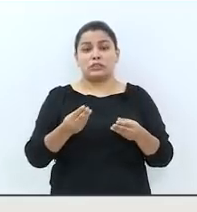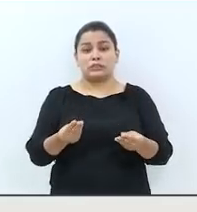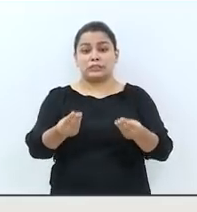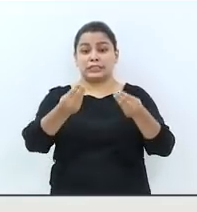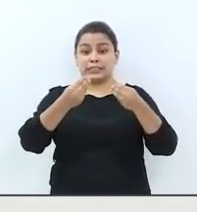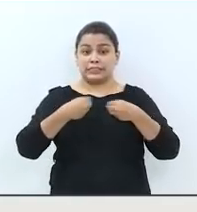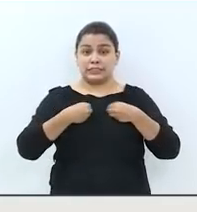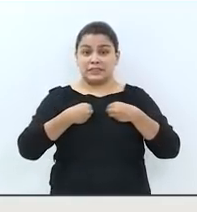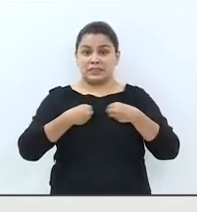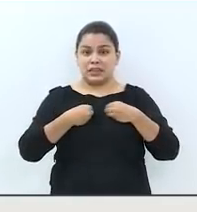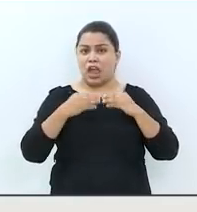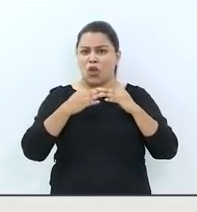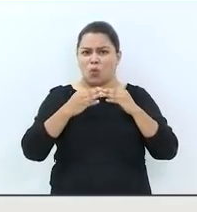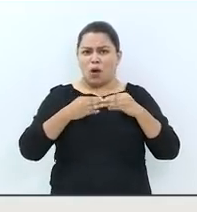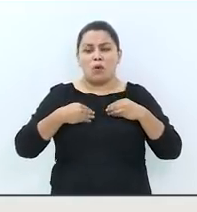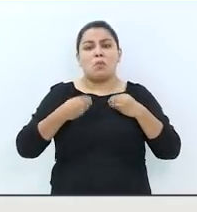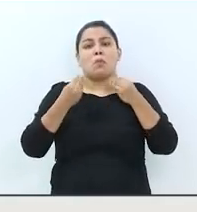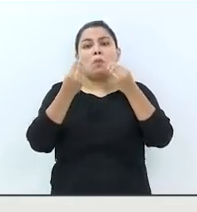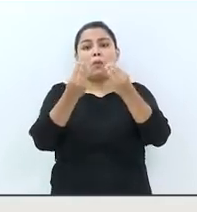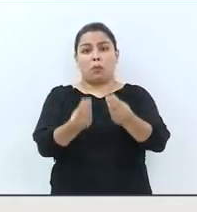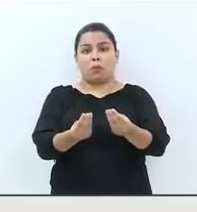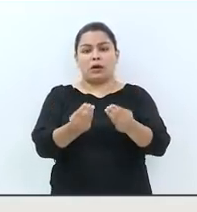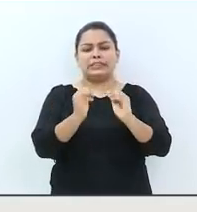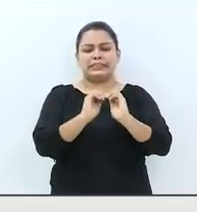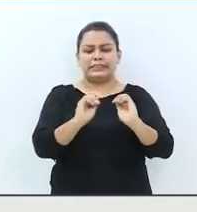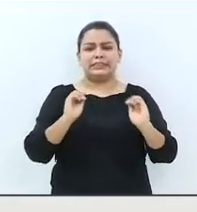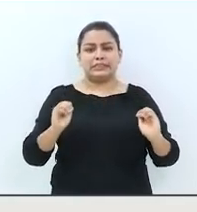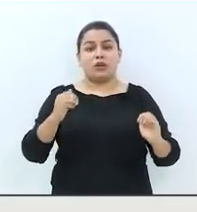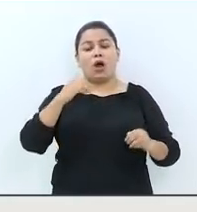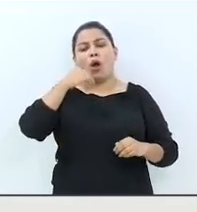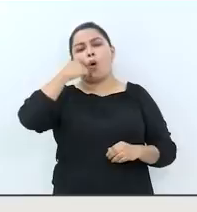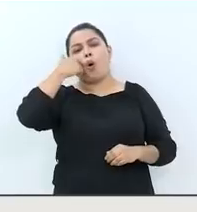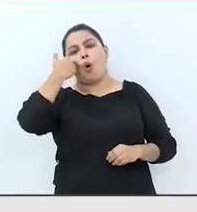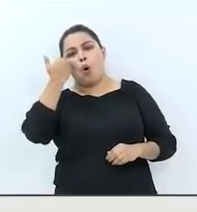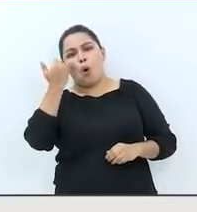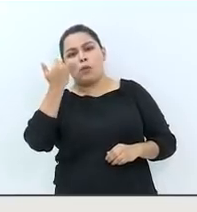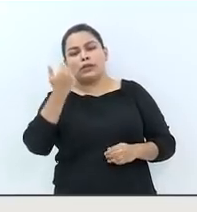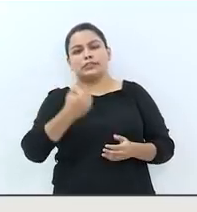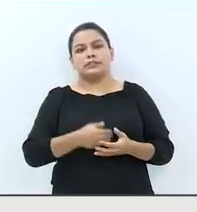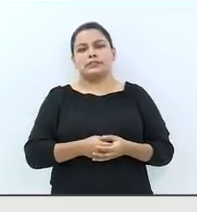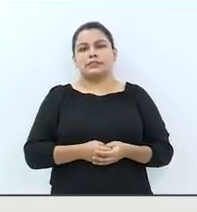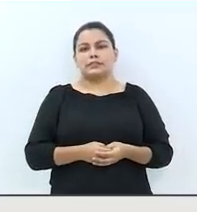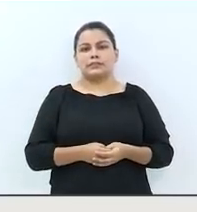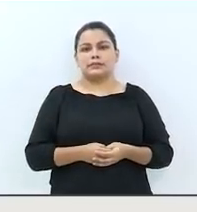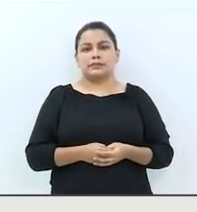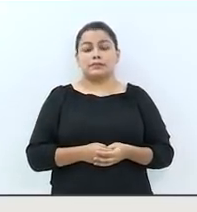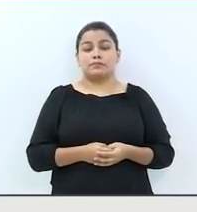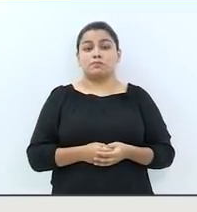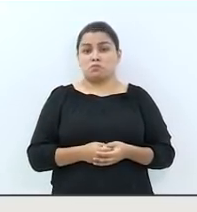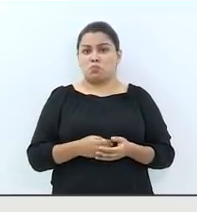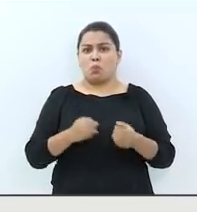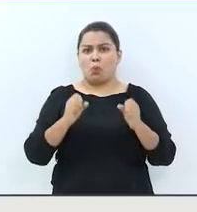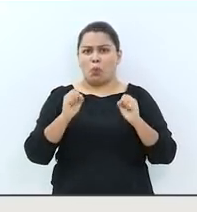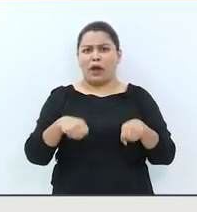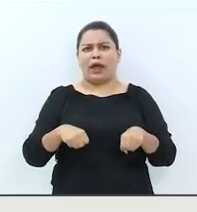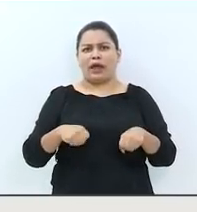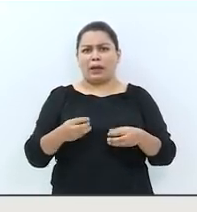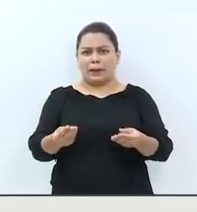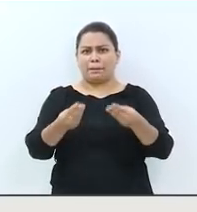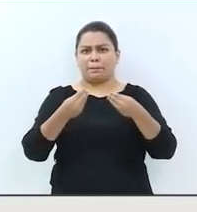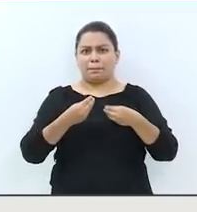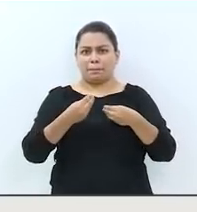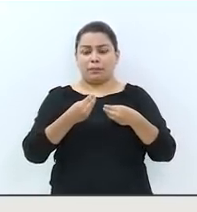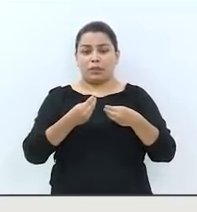recibimos. Nuestras niñas, nuestros niños, nuestras jóvenes, nuestros jóvenes, ellos ofrecen, pero también